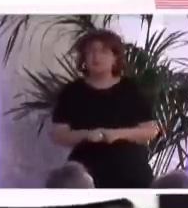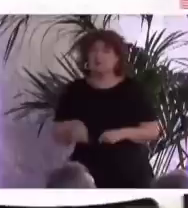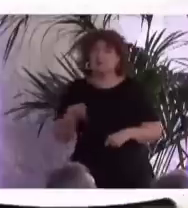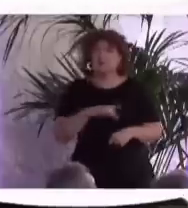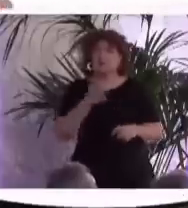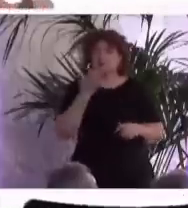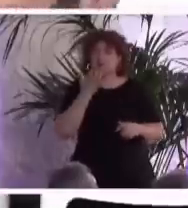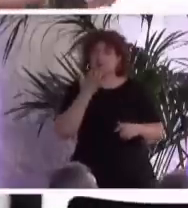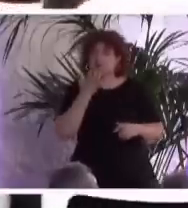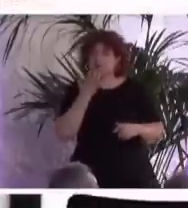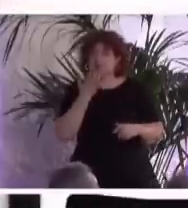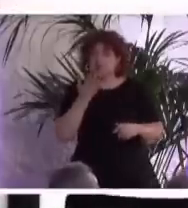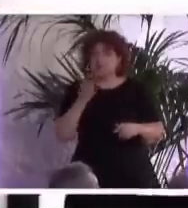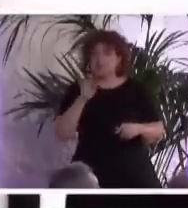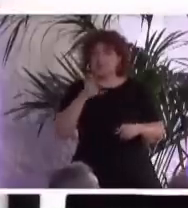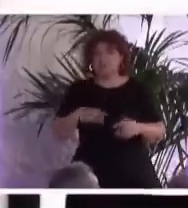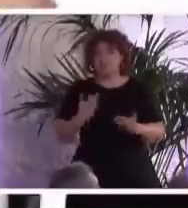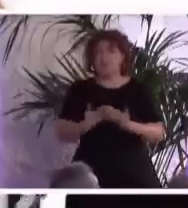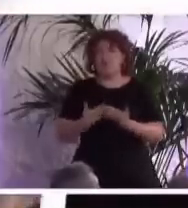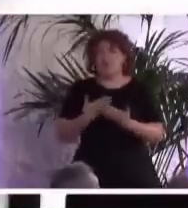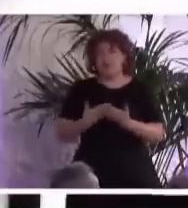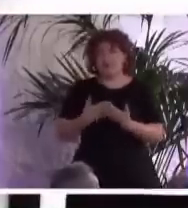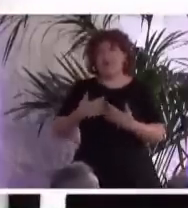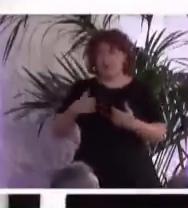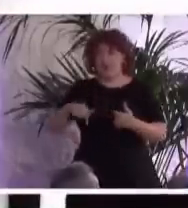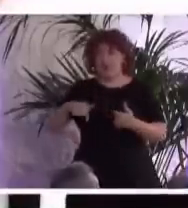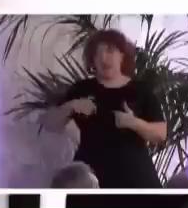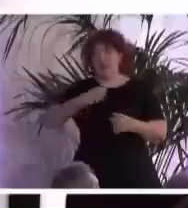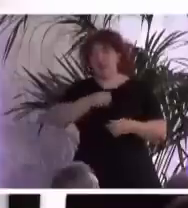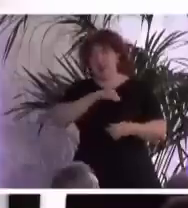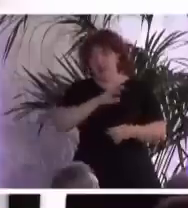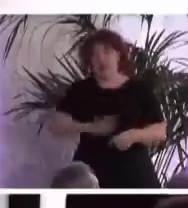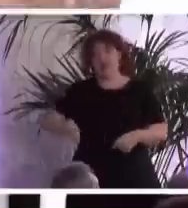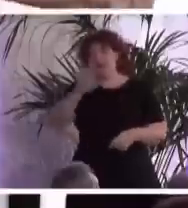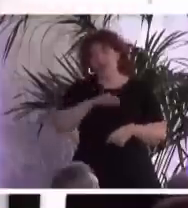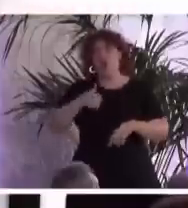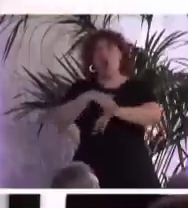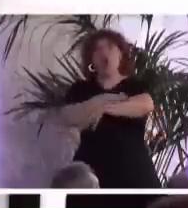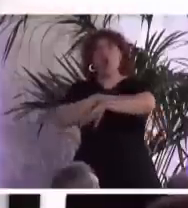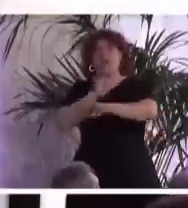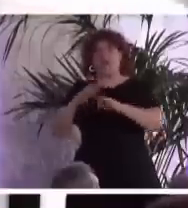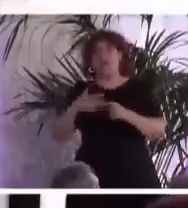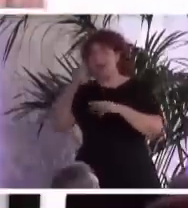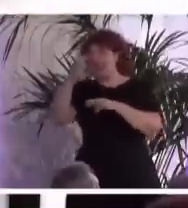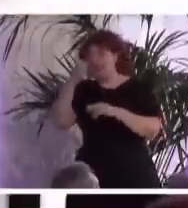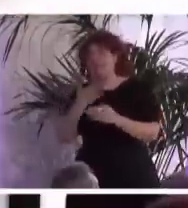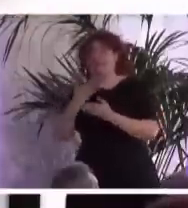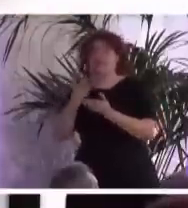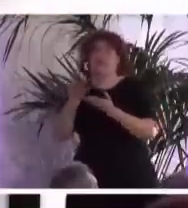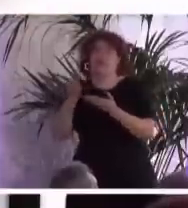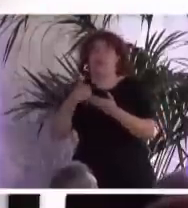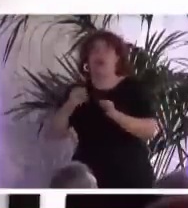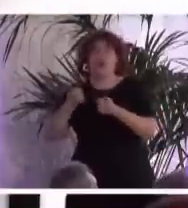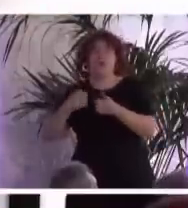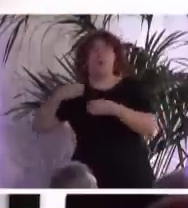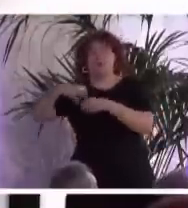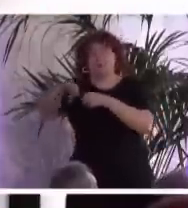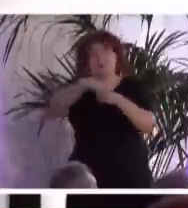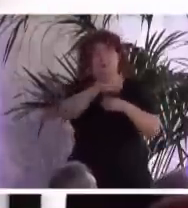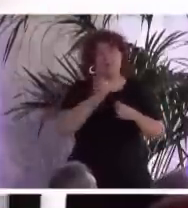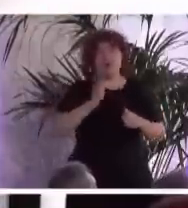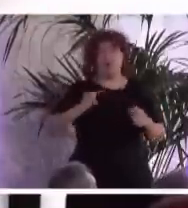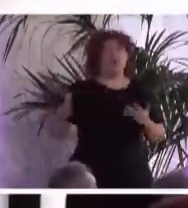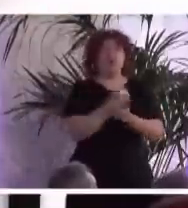que en el gobierno se está para defender intereses no Para repartir abrazos con quien piensa que la vivienda es un bien de Mercado